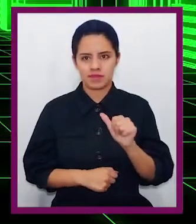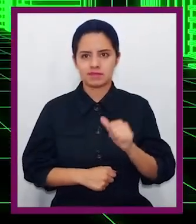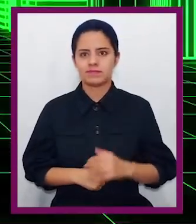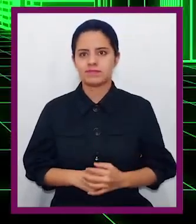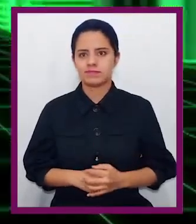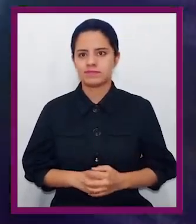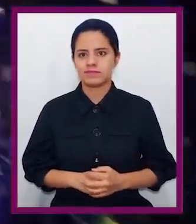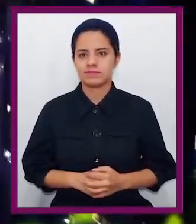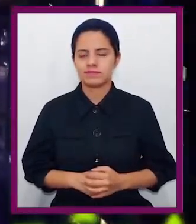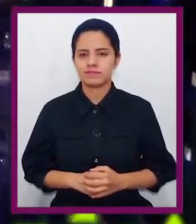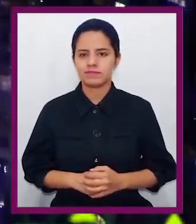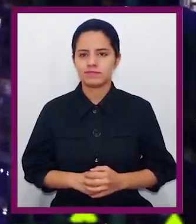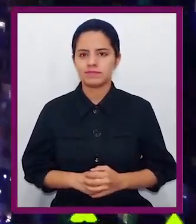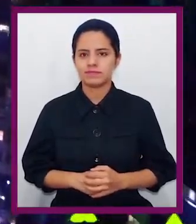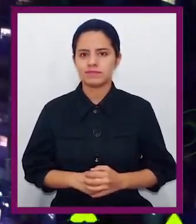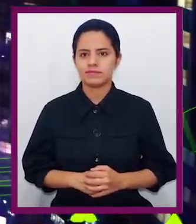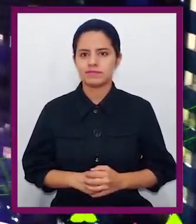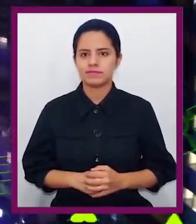¡Arre!